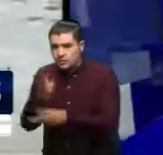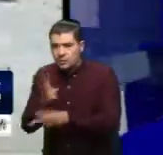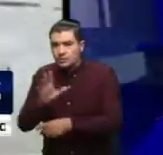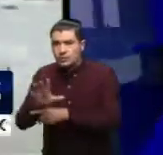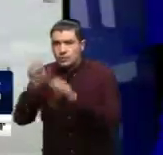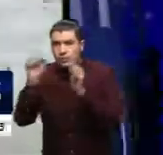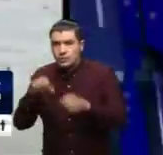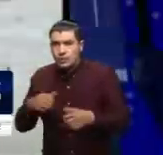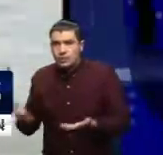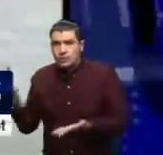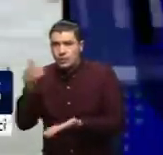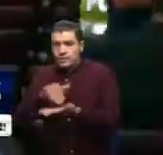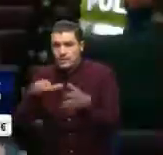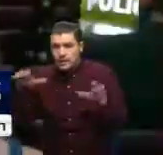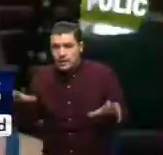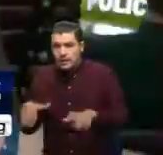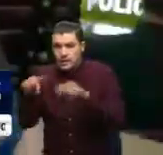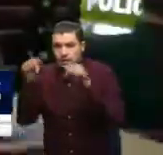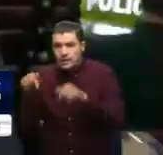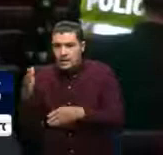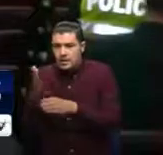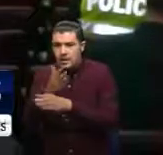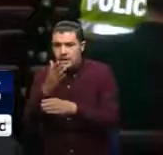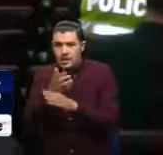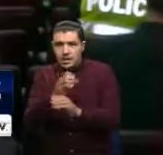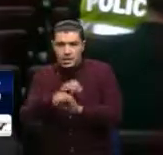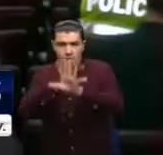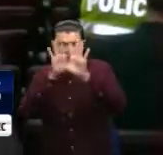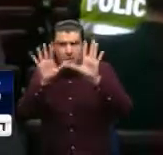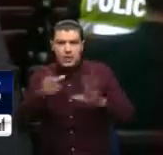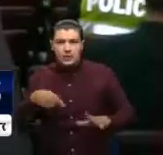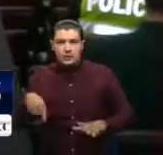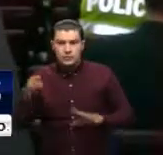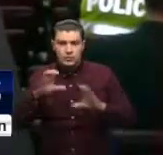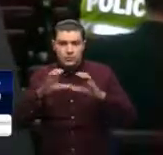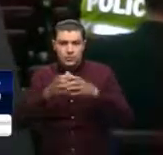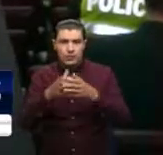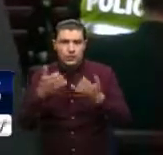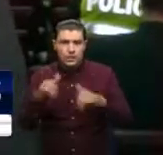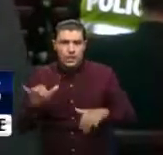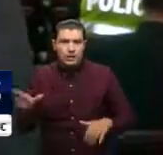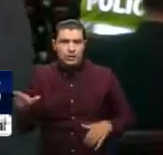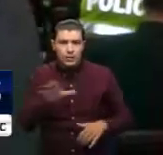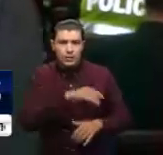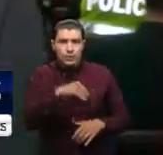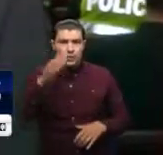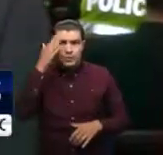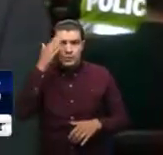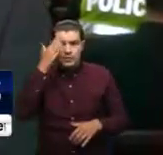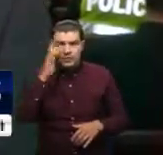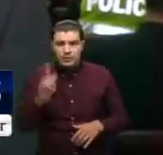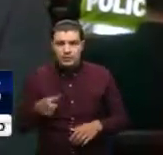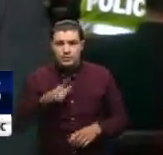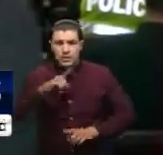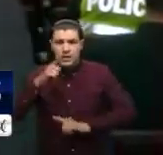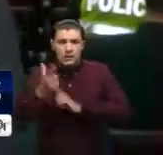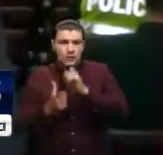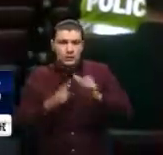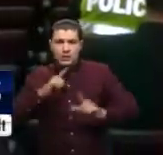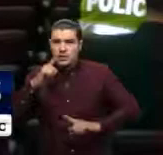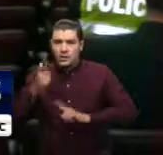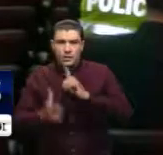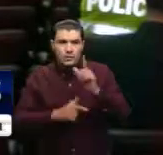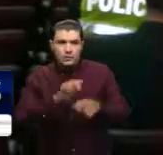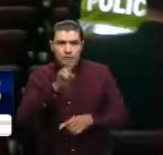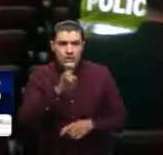reactivar esta problemática claro no los grupos son como todos lo sabemos y que hemos venido dando una lucha incansable los 7